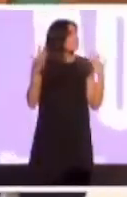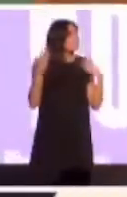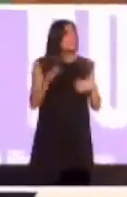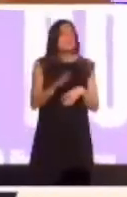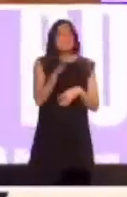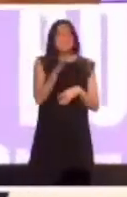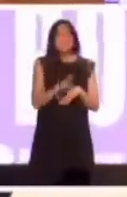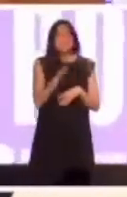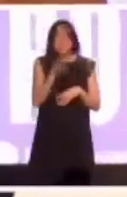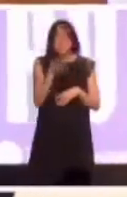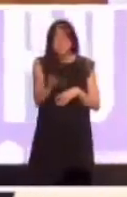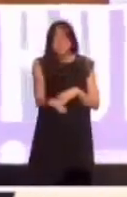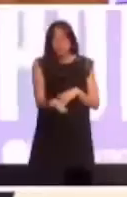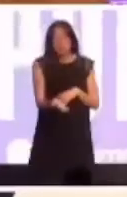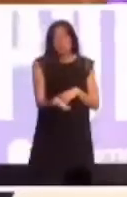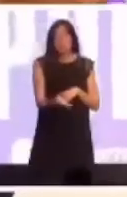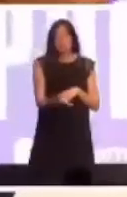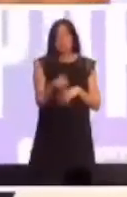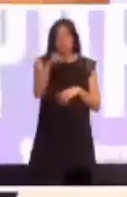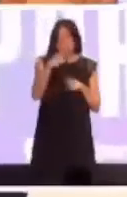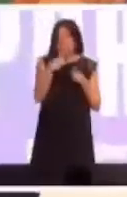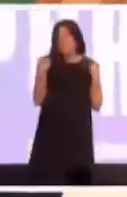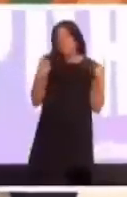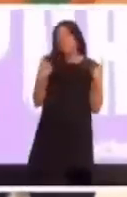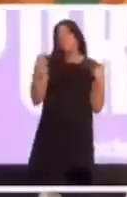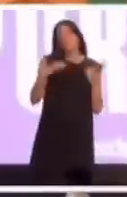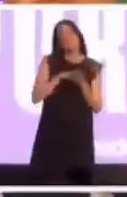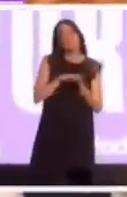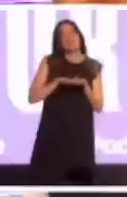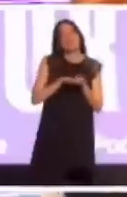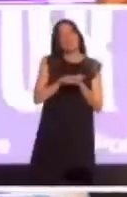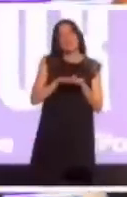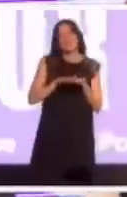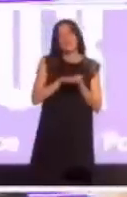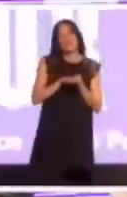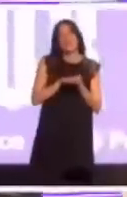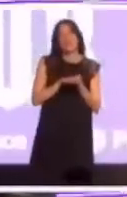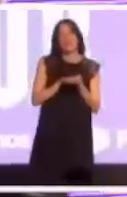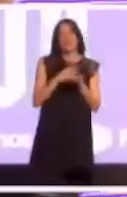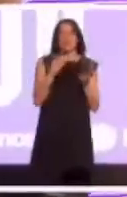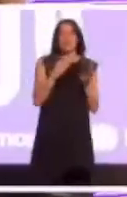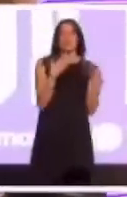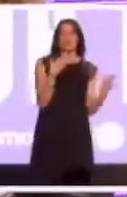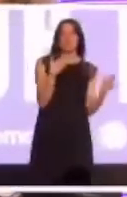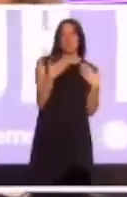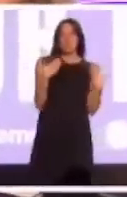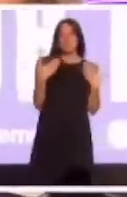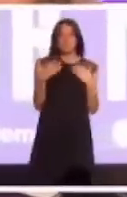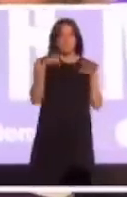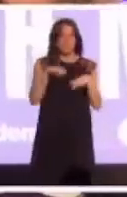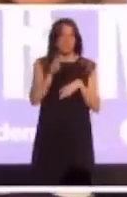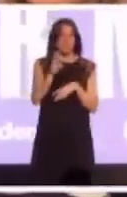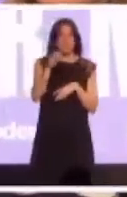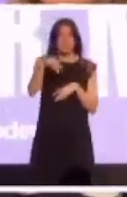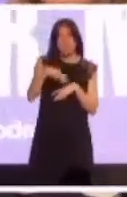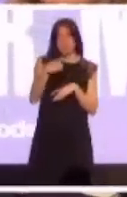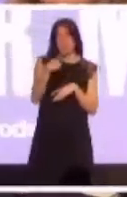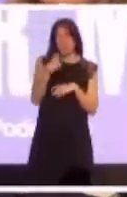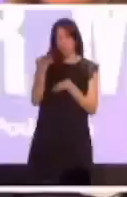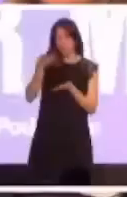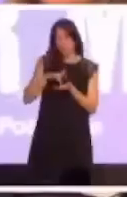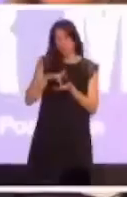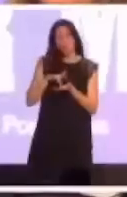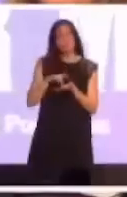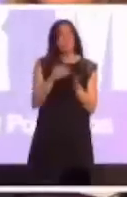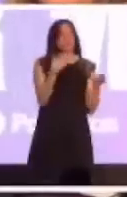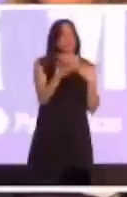por eso va a tocar abrir en este país conversaciones como decía Pame el otro día de las que